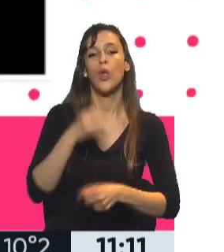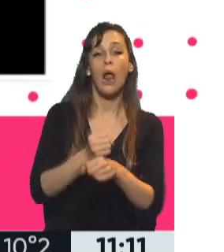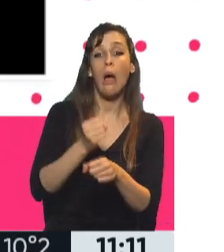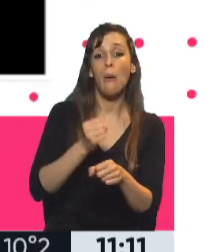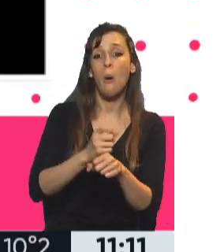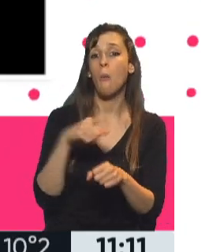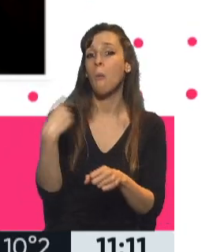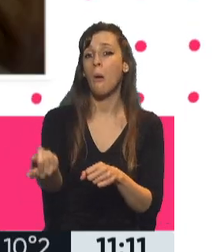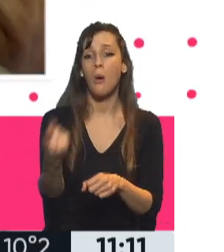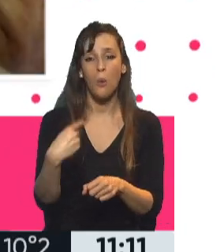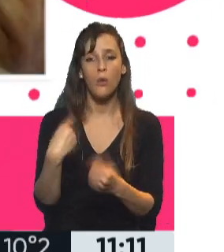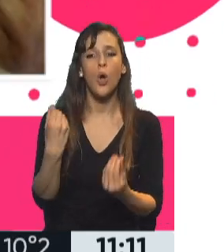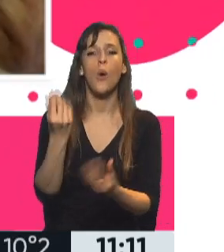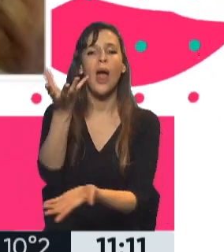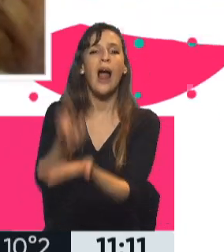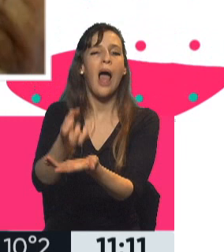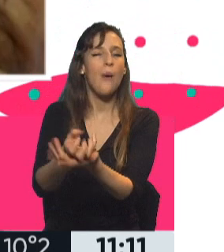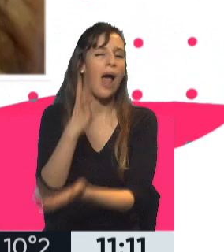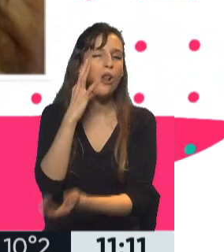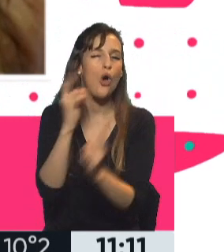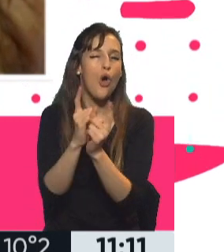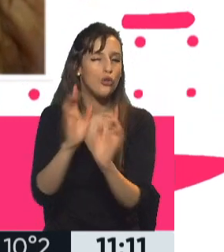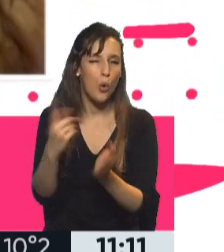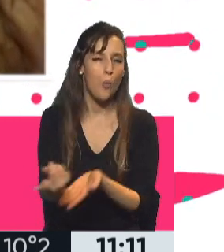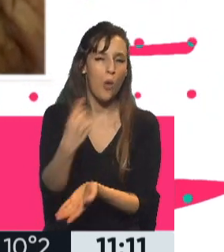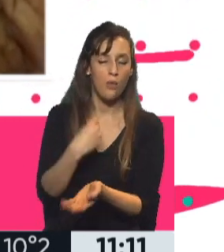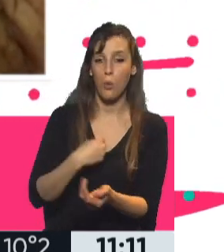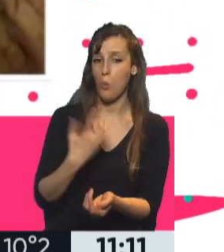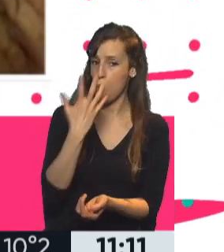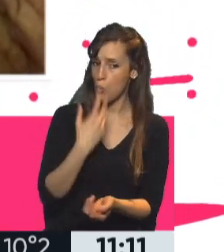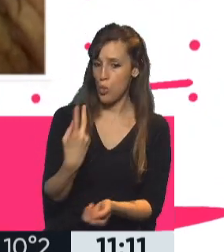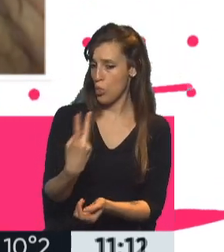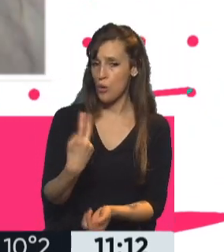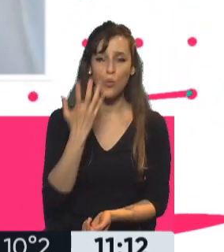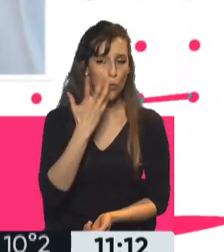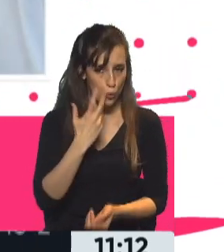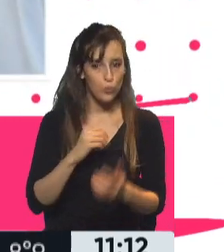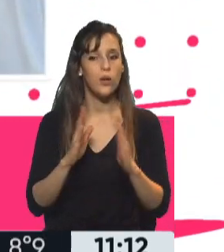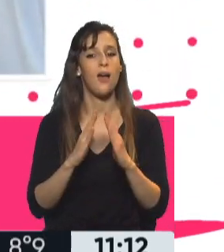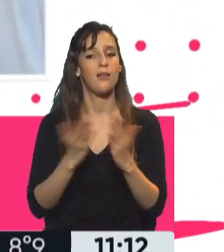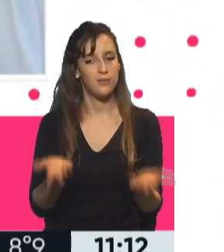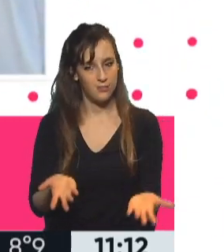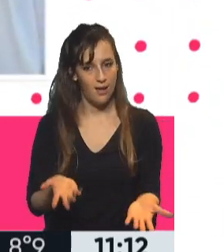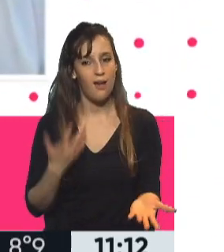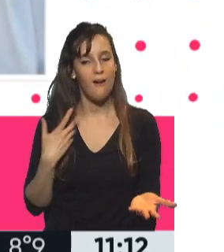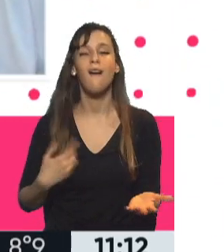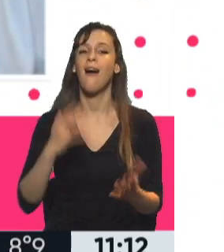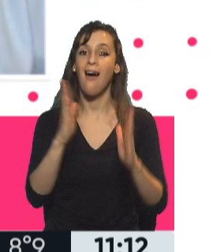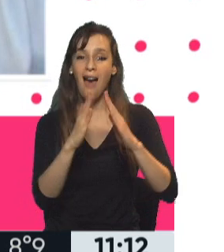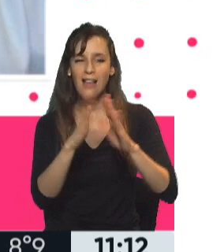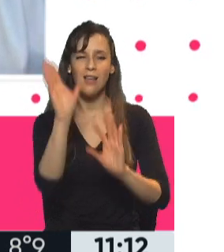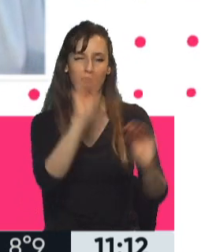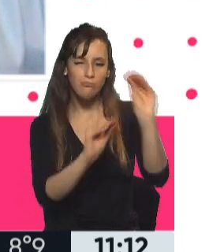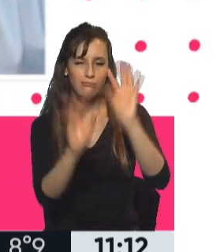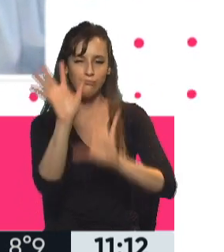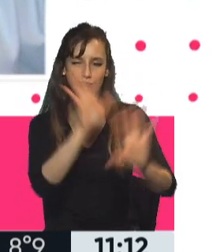grabación o en teatro. Pero no, nos gusta estar en casa. La hicimos a nuestro placer, a nuestro gusto.